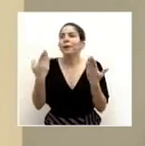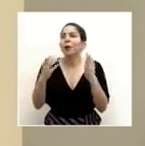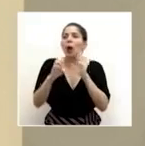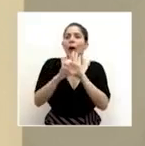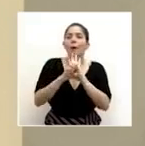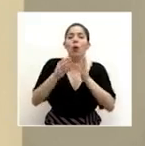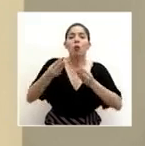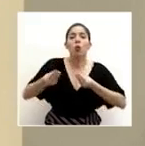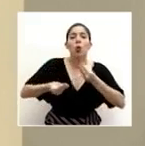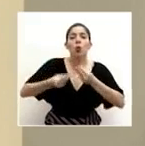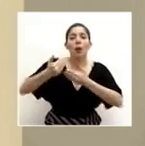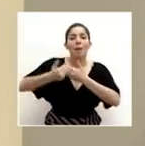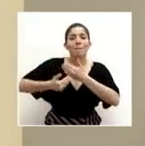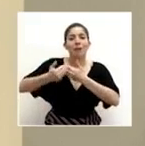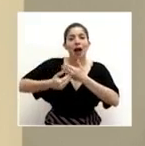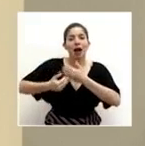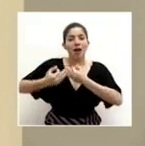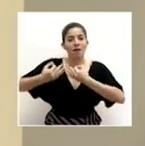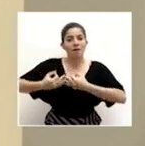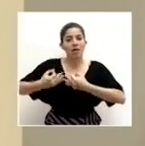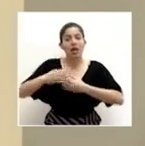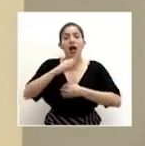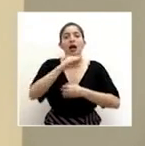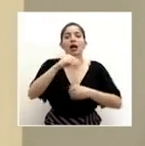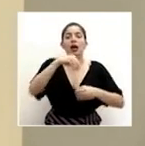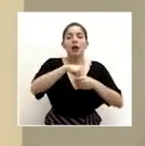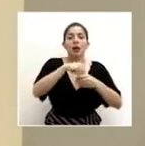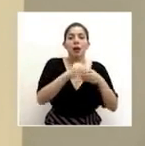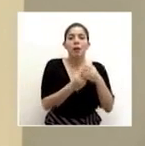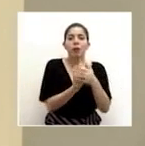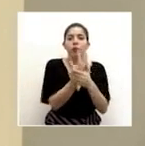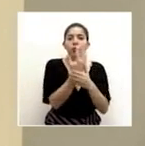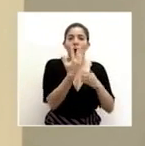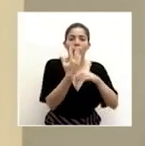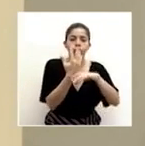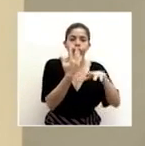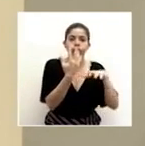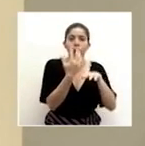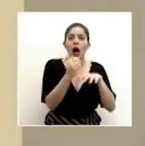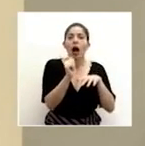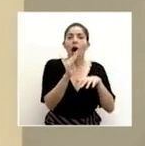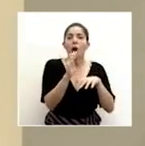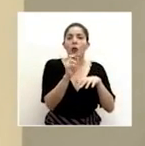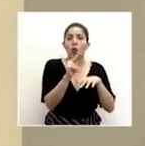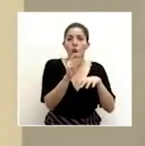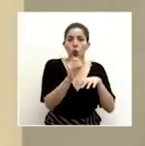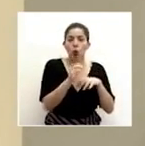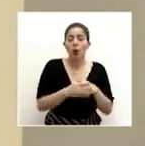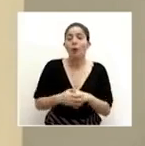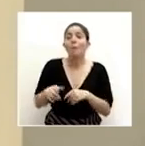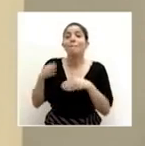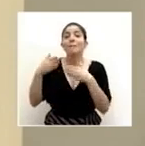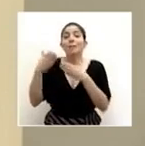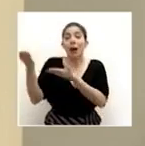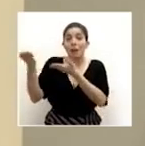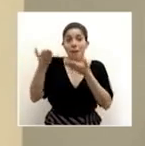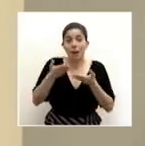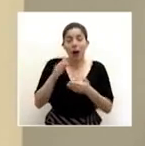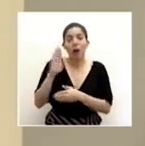por ejemplo, productos de panadería fina y abonos. Y de Panamá importamos productos como